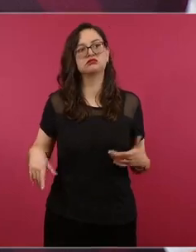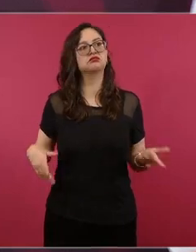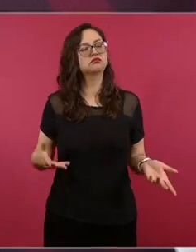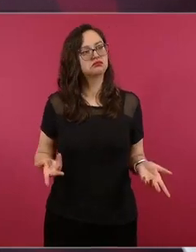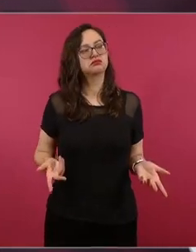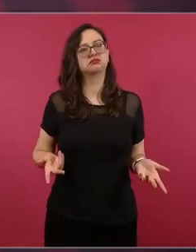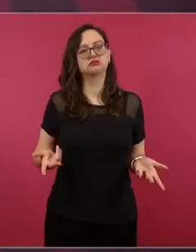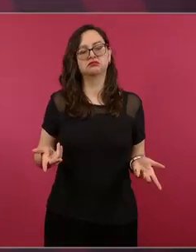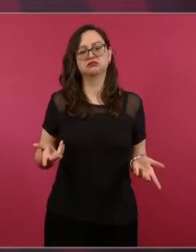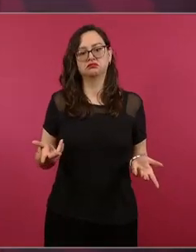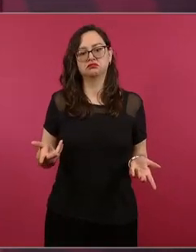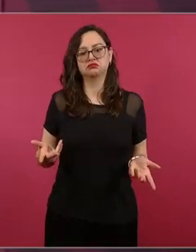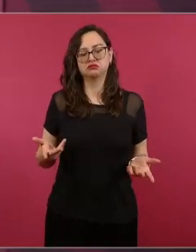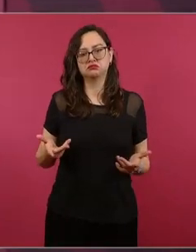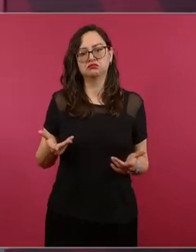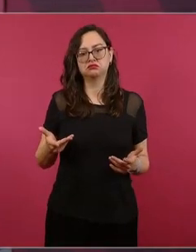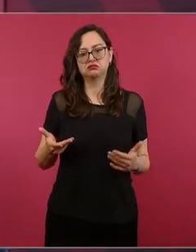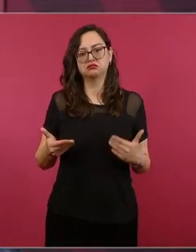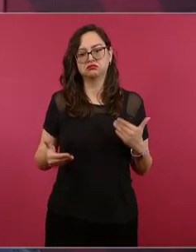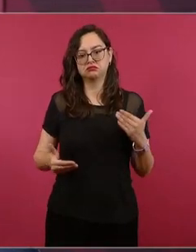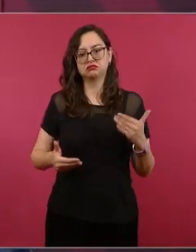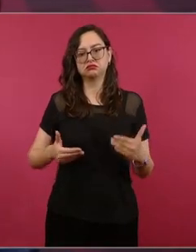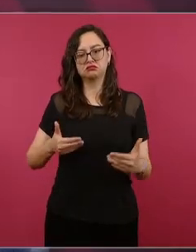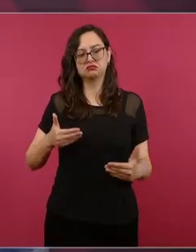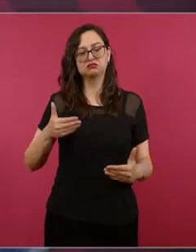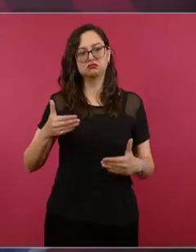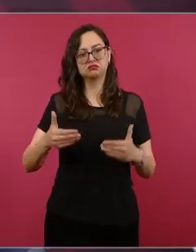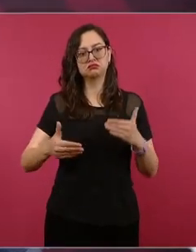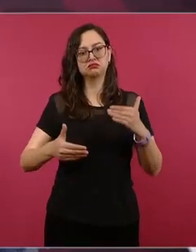corriente de pensamiento